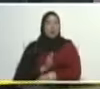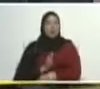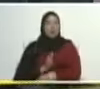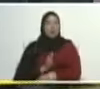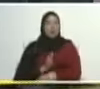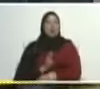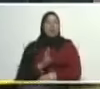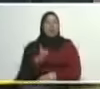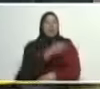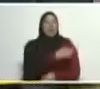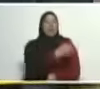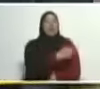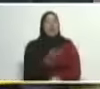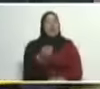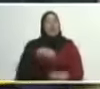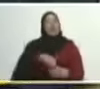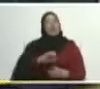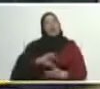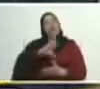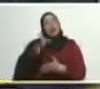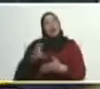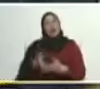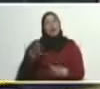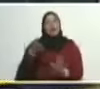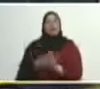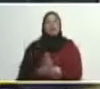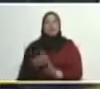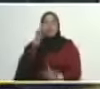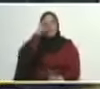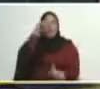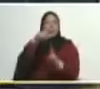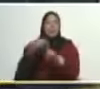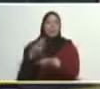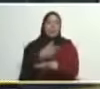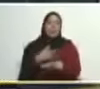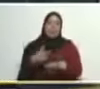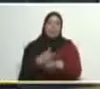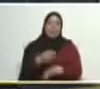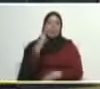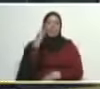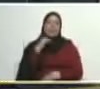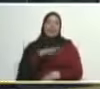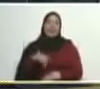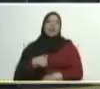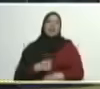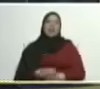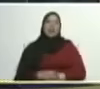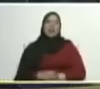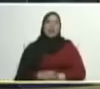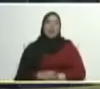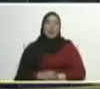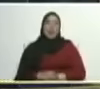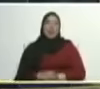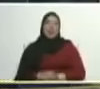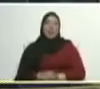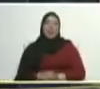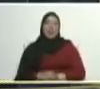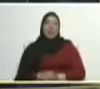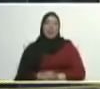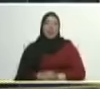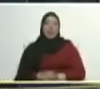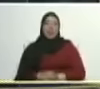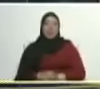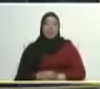camaradas del ALBA. Quisiera, por ende, señalar que como miembros del ALBA debemos continuar trabajando colectivamente